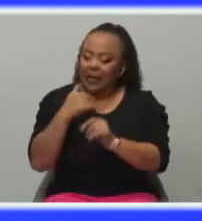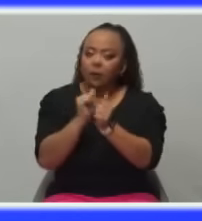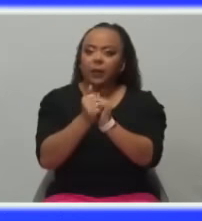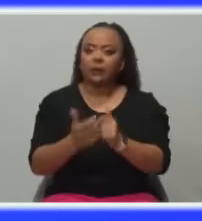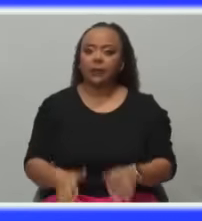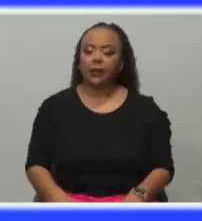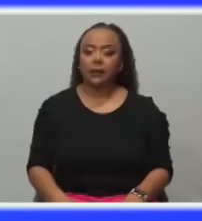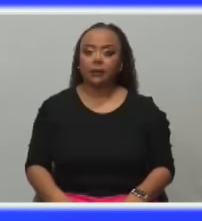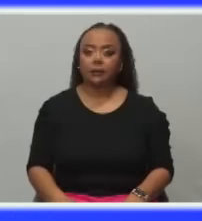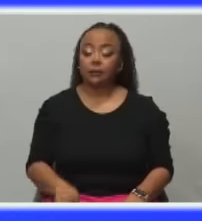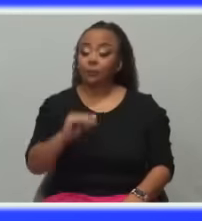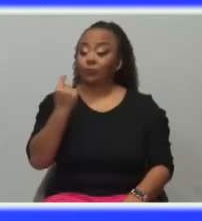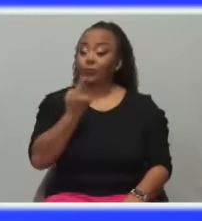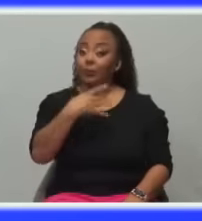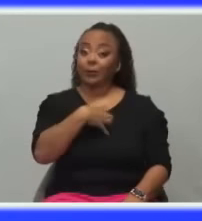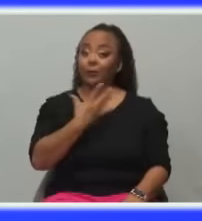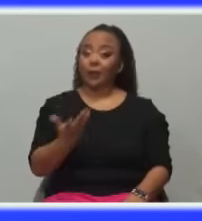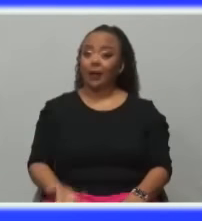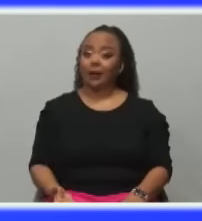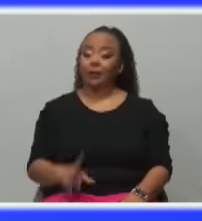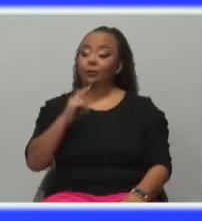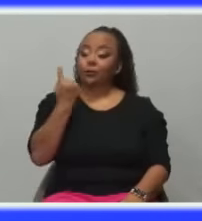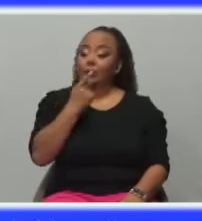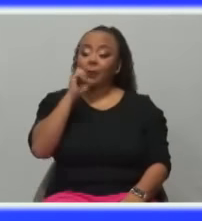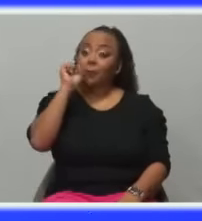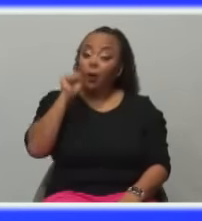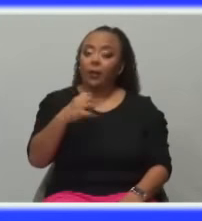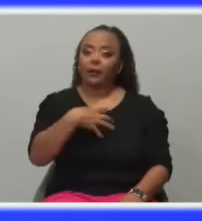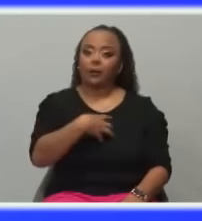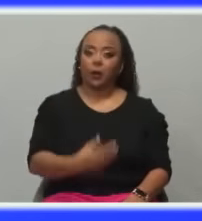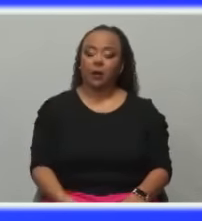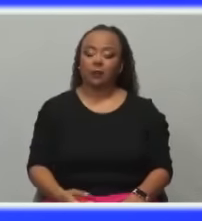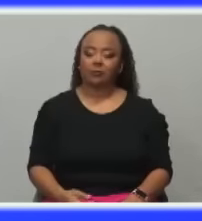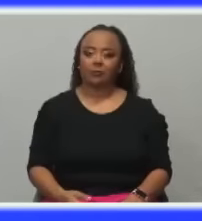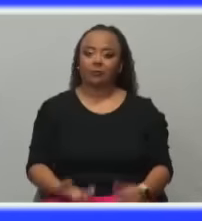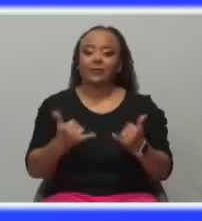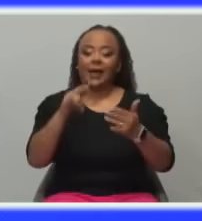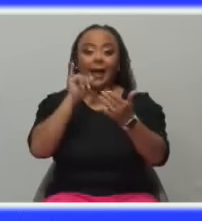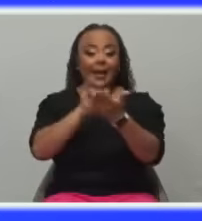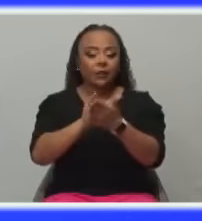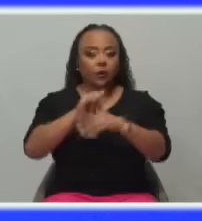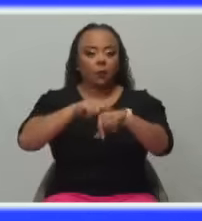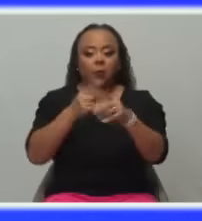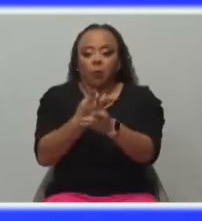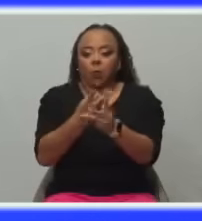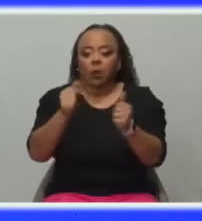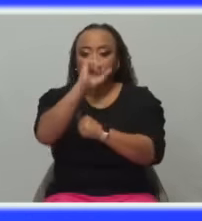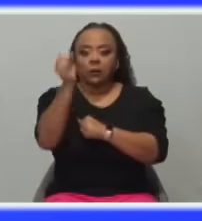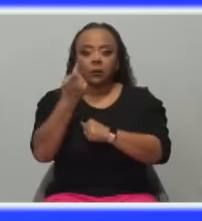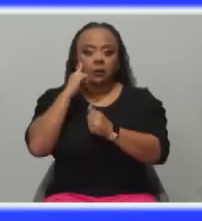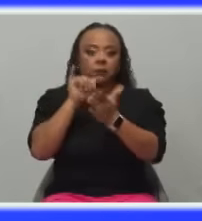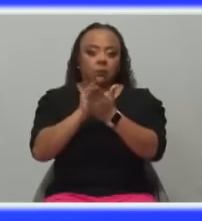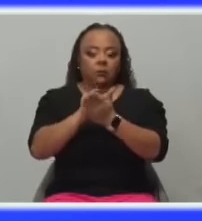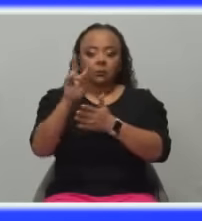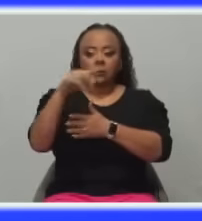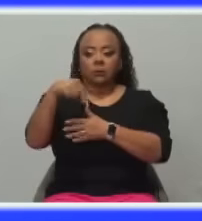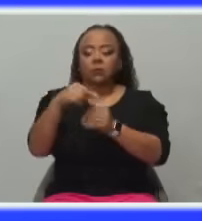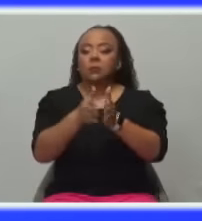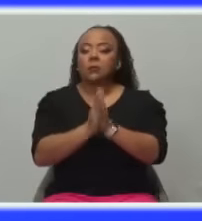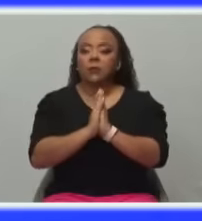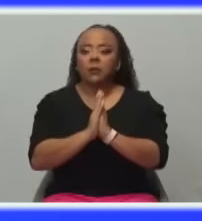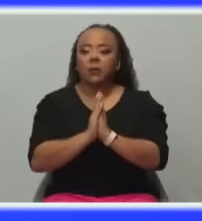competencia y no siempre era titular o no siempre podía ser titular ya eso de momento ha desaparecido el sapriza y por eso Vladimir ha